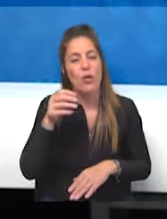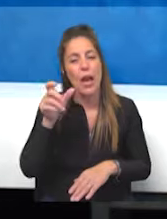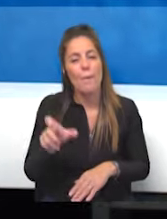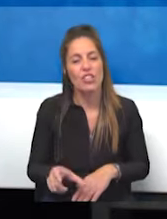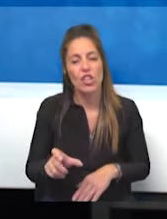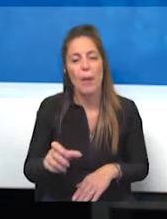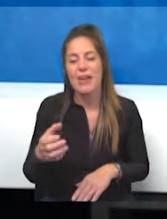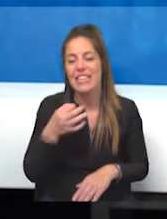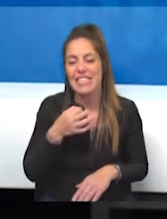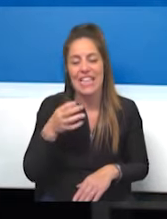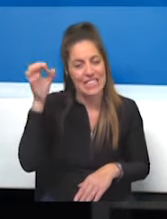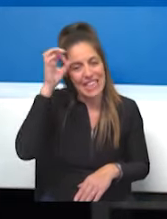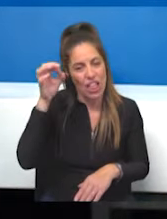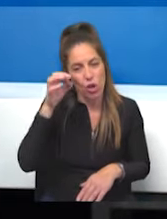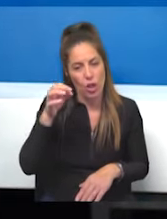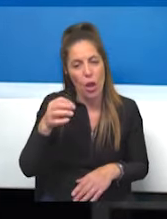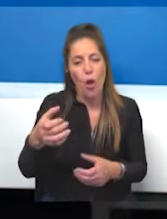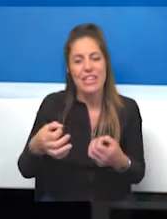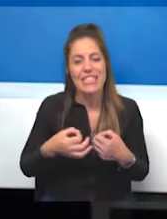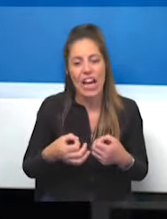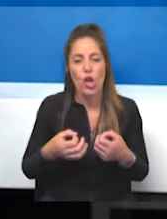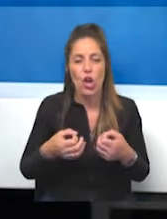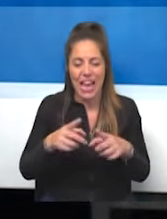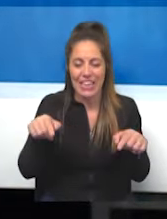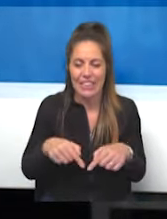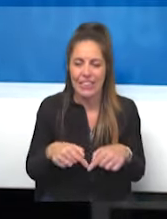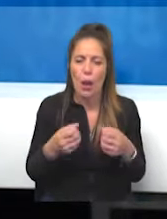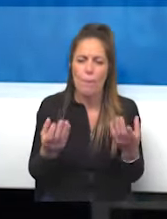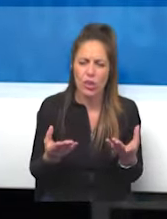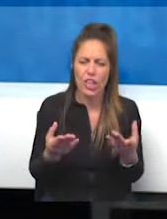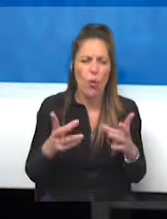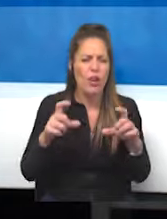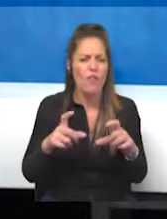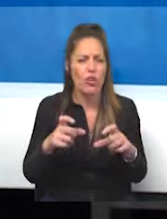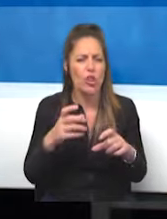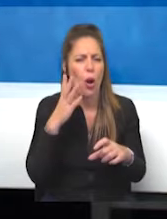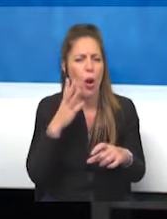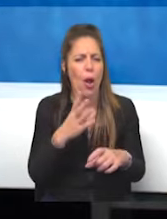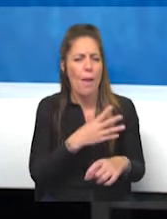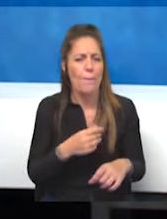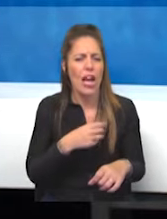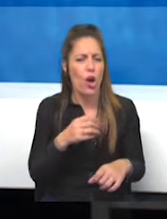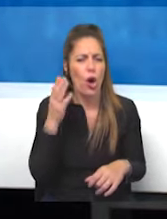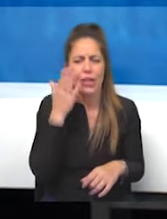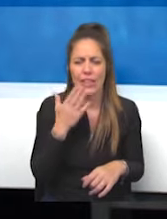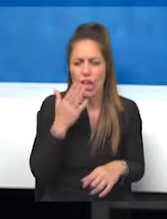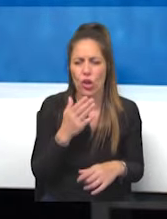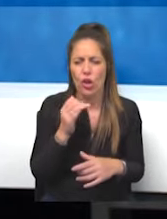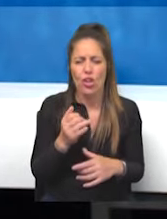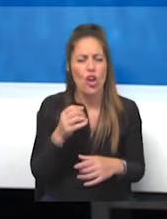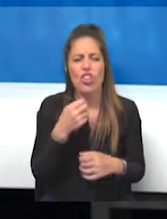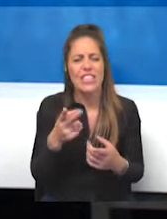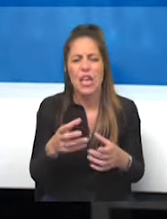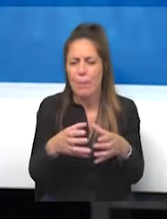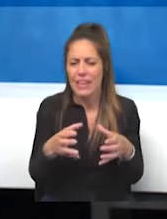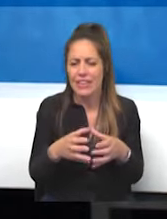hoy me llegaron las listas y por qué puese una foto en blanco y negro y no dice partido no habría que haberle puesto